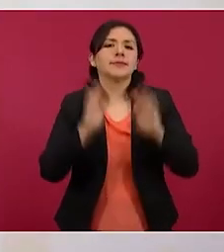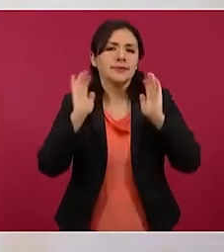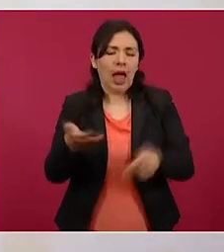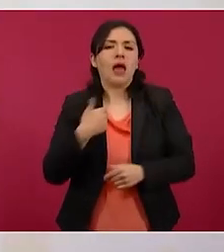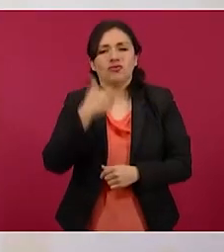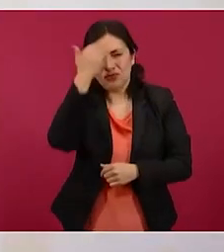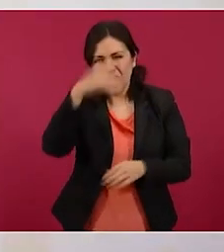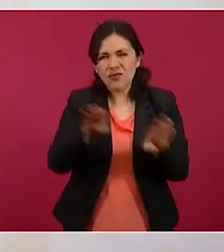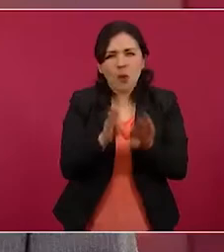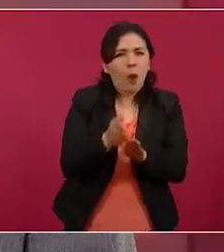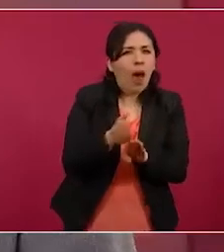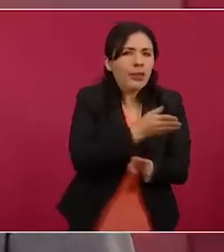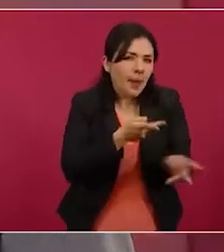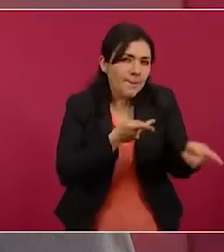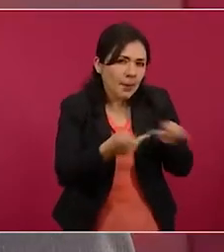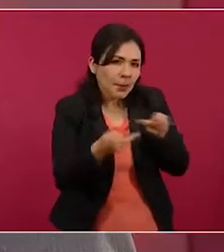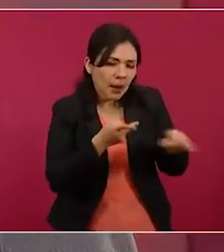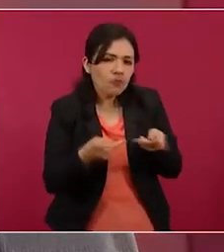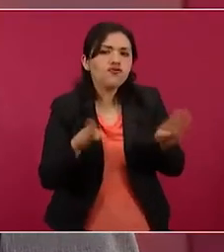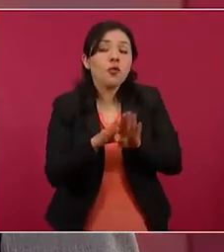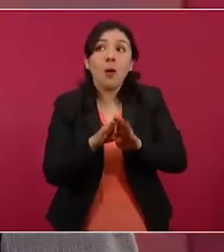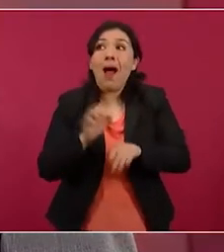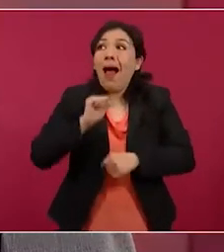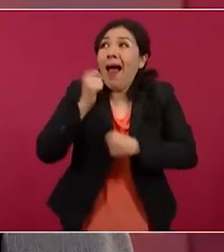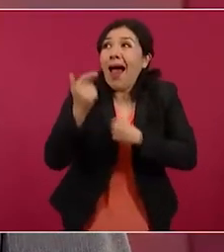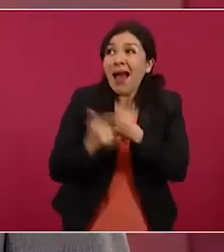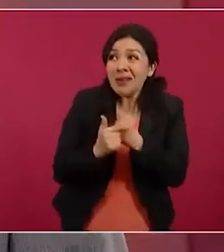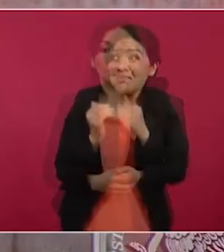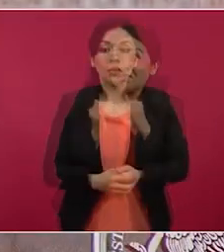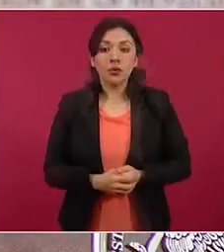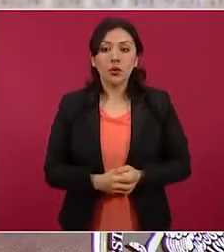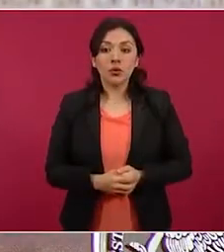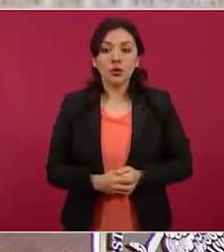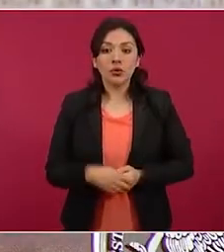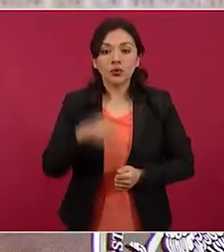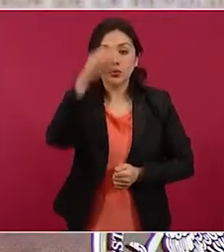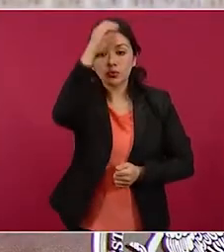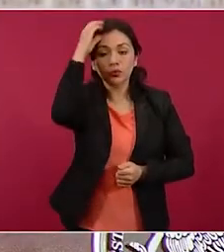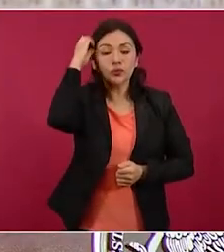plan para actuar. Por ejemplo,